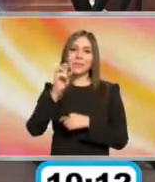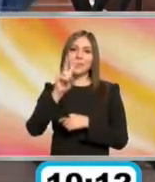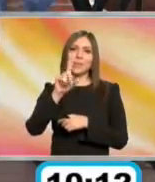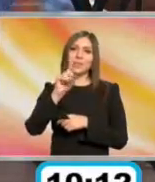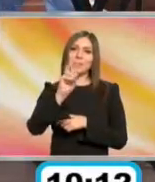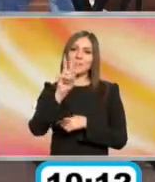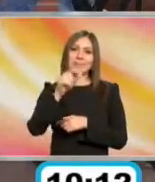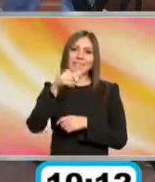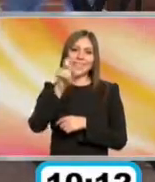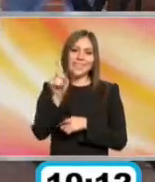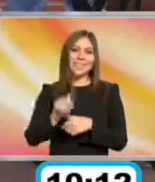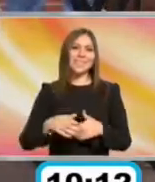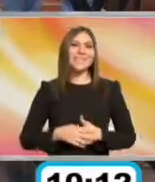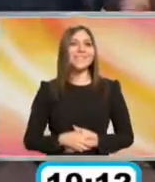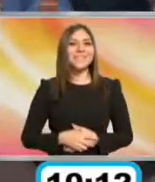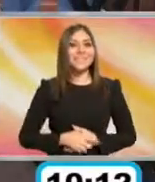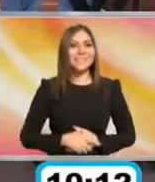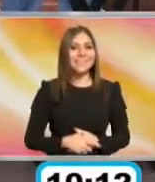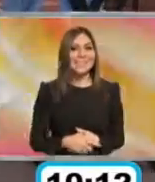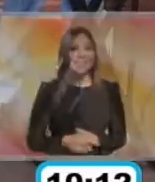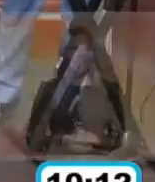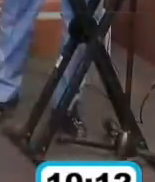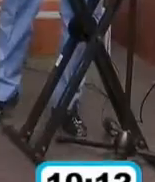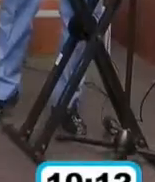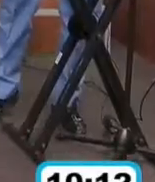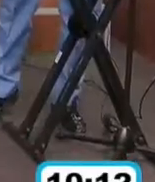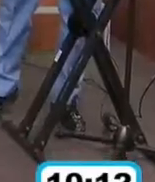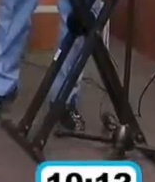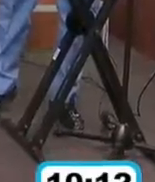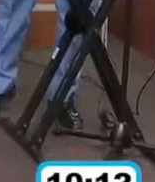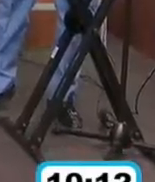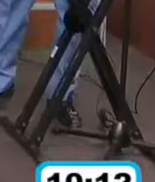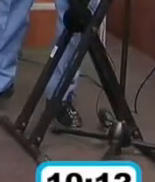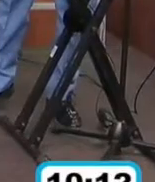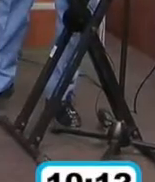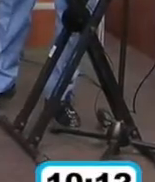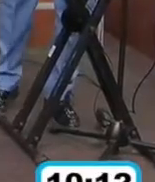¡Los Vázquez!